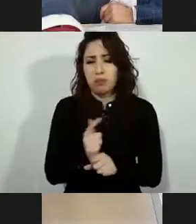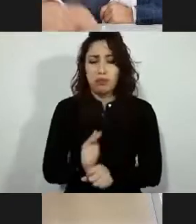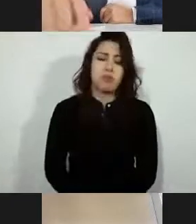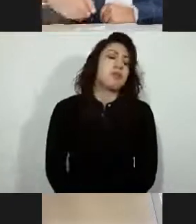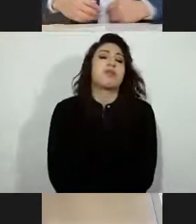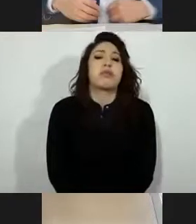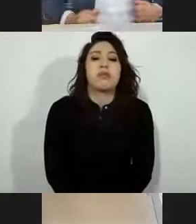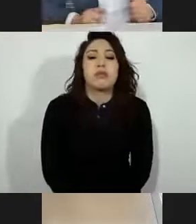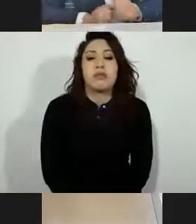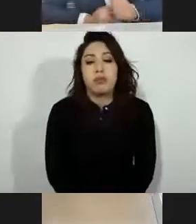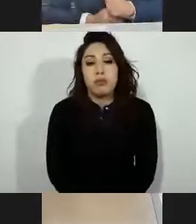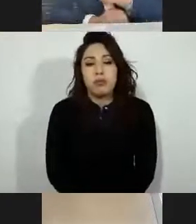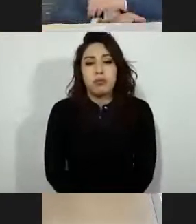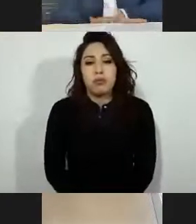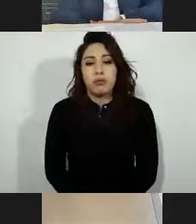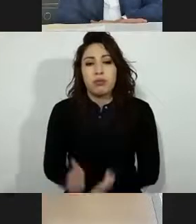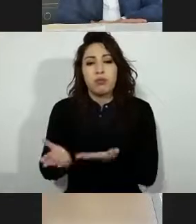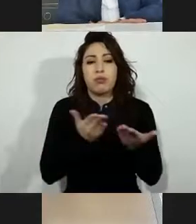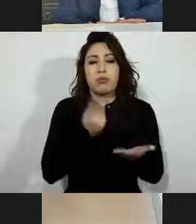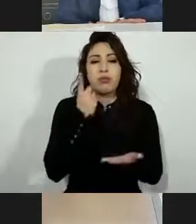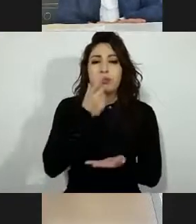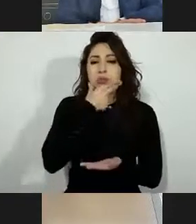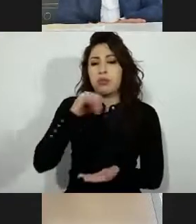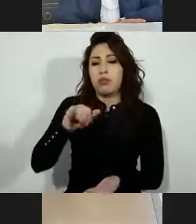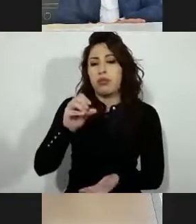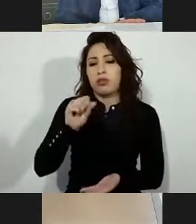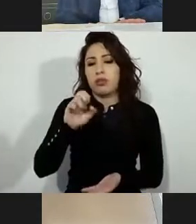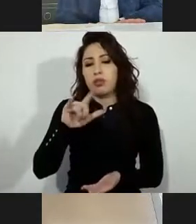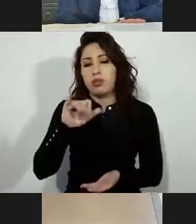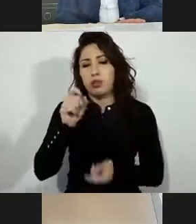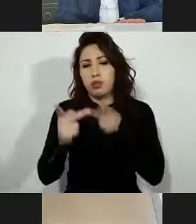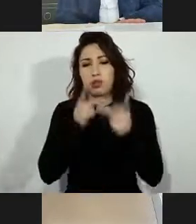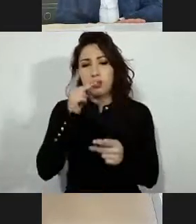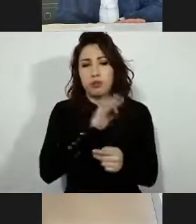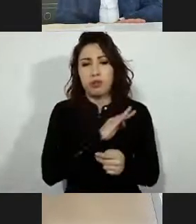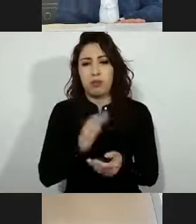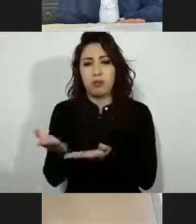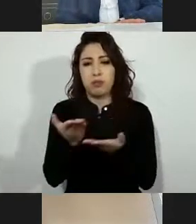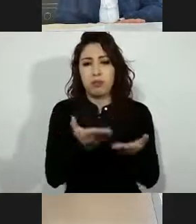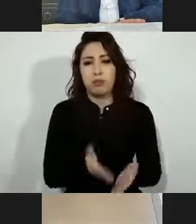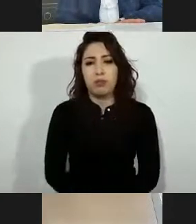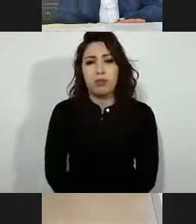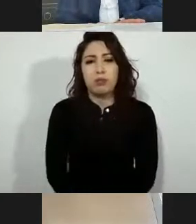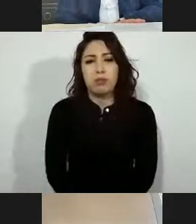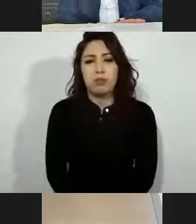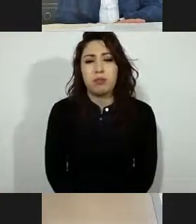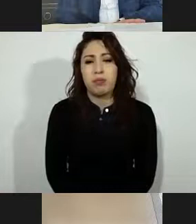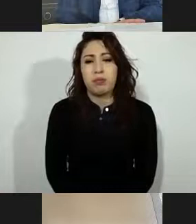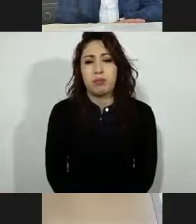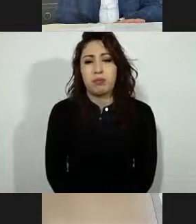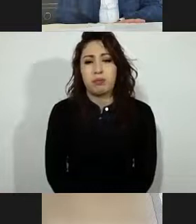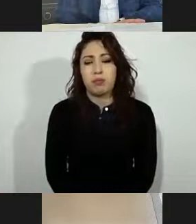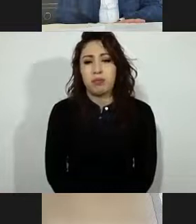Daría en el uso de la palabra el diputado José Luis Rodríguez, que coordina el grupo parlamentario de Morena. Gracias, diputado. Muy